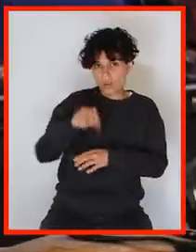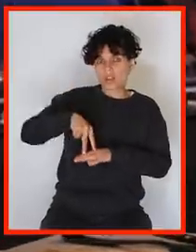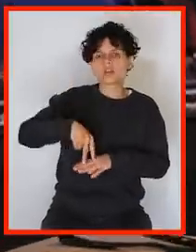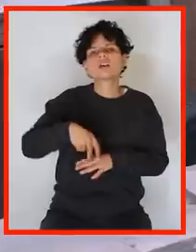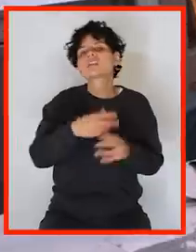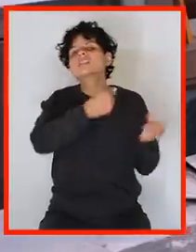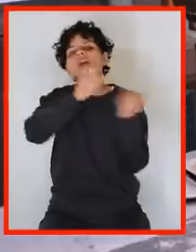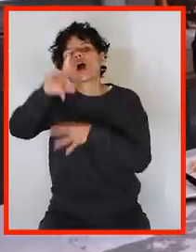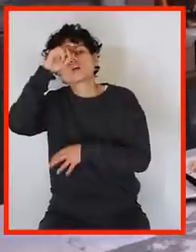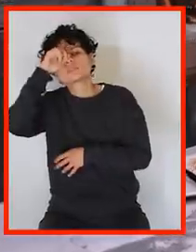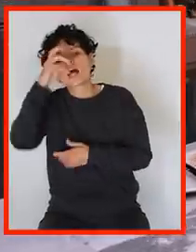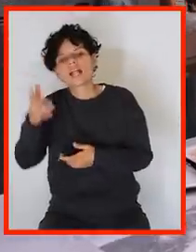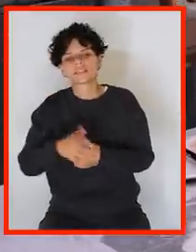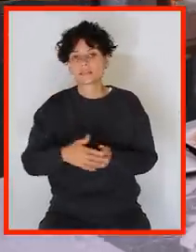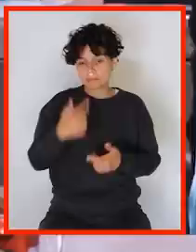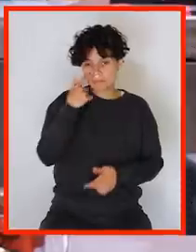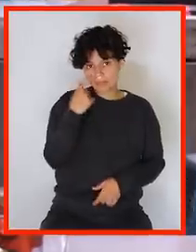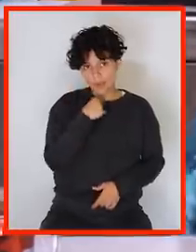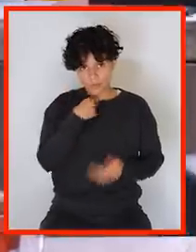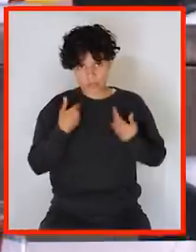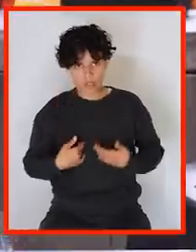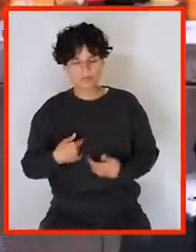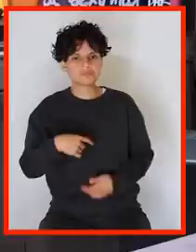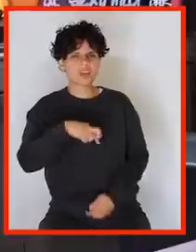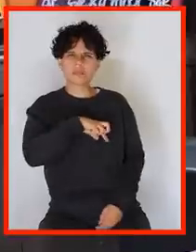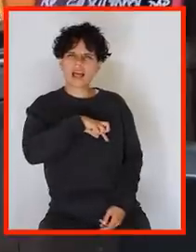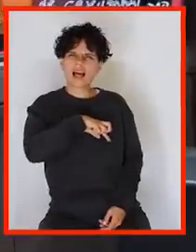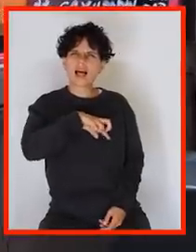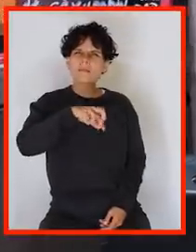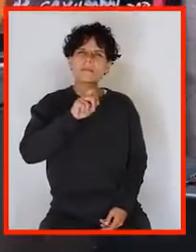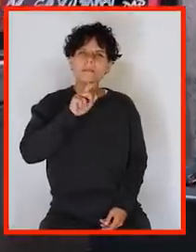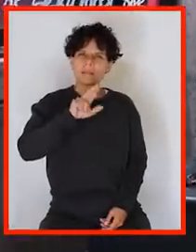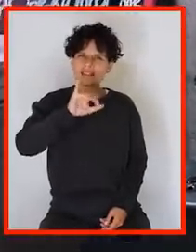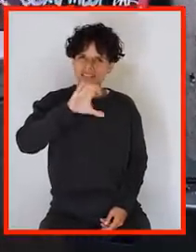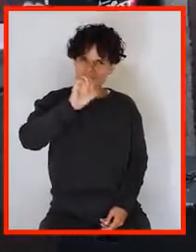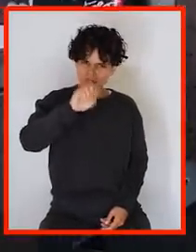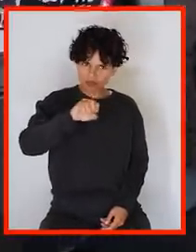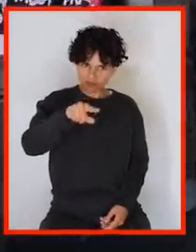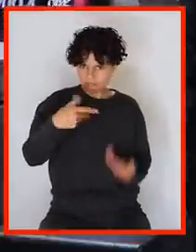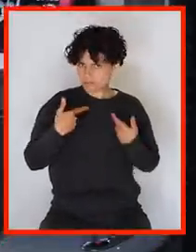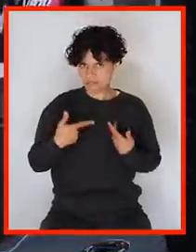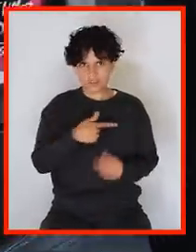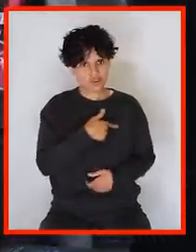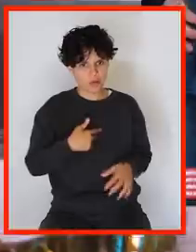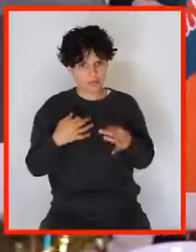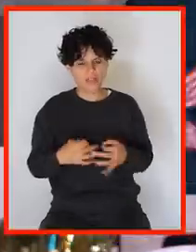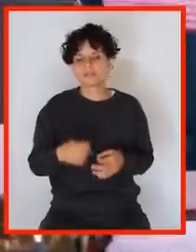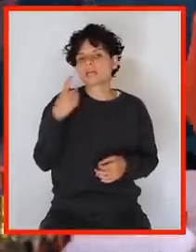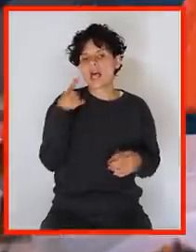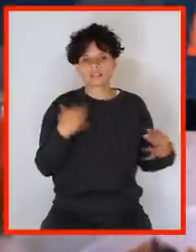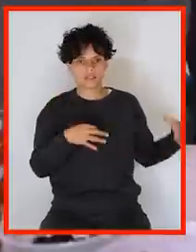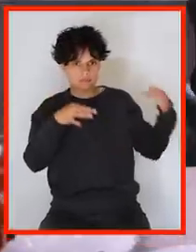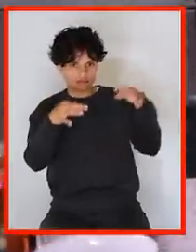Ayúdame. Ah. ¿Me llevas al hospital? Está buena esto, ¿no? ¿Cómo está este? Una P de Patricio, como sí, yo. Sí, pues de Patricio, como tú.